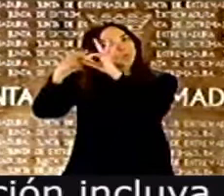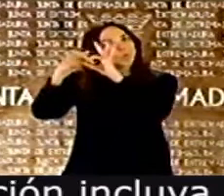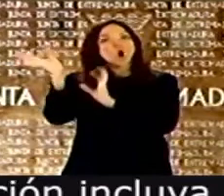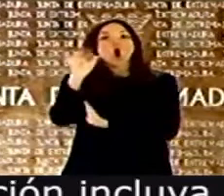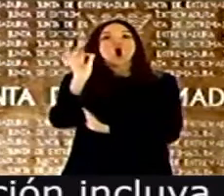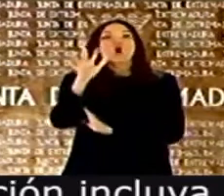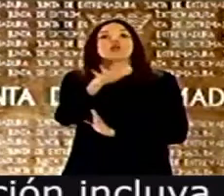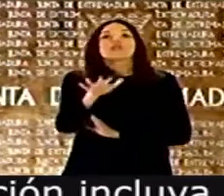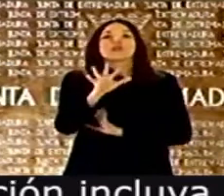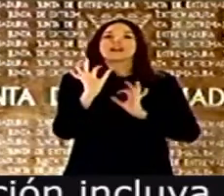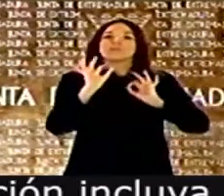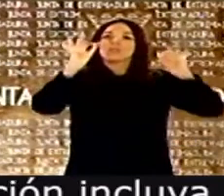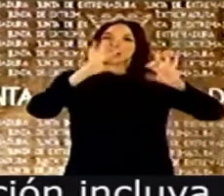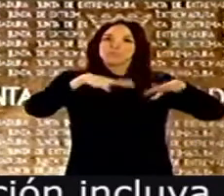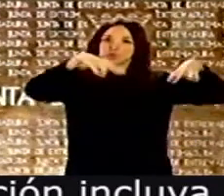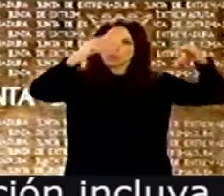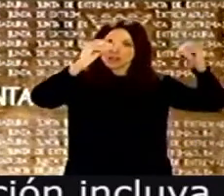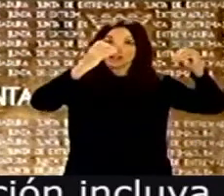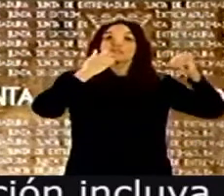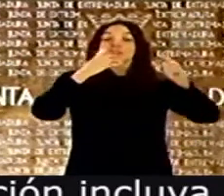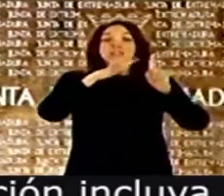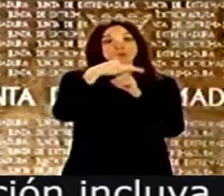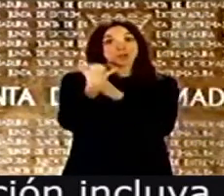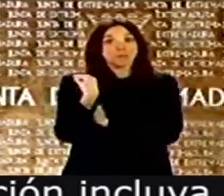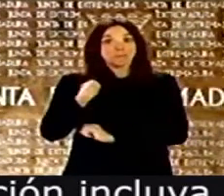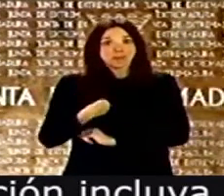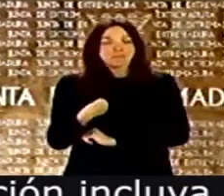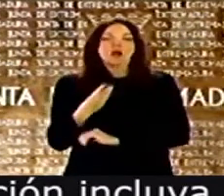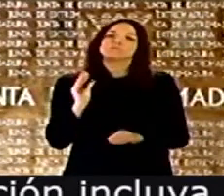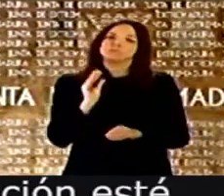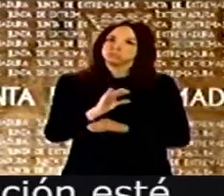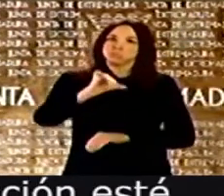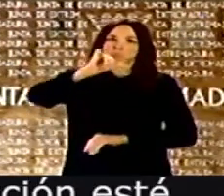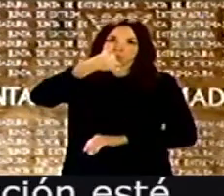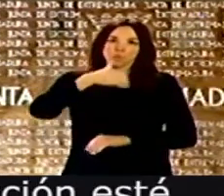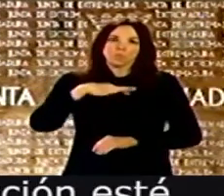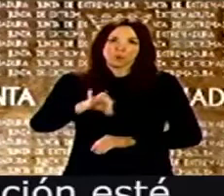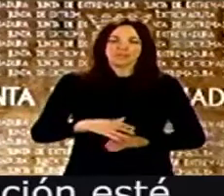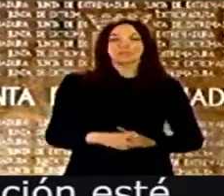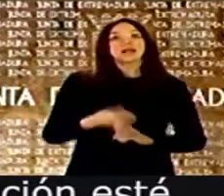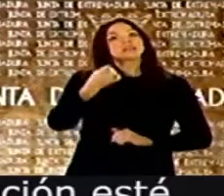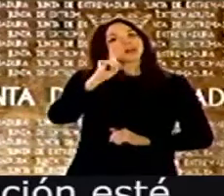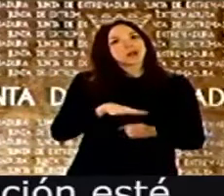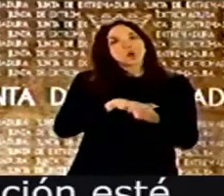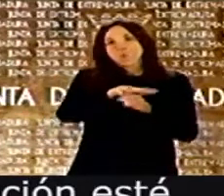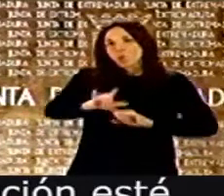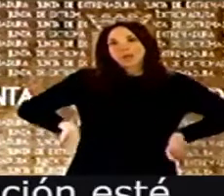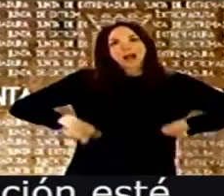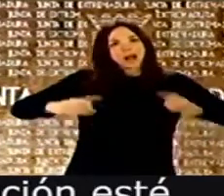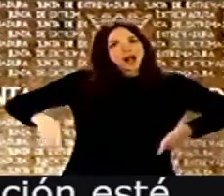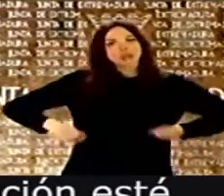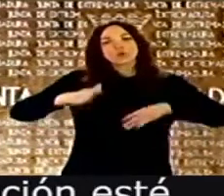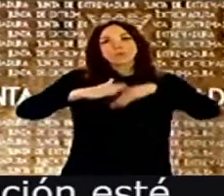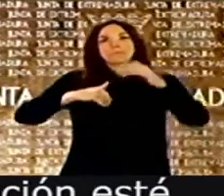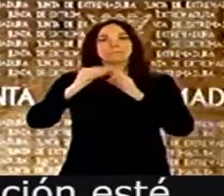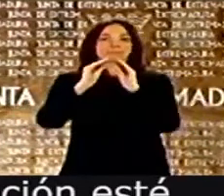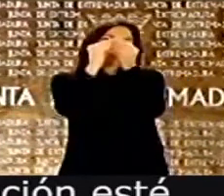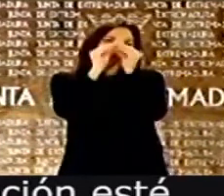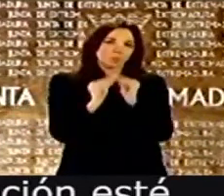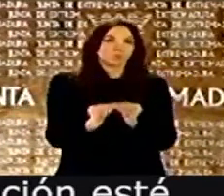montaña. Además, cuando se realicen gastos necesarios para la instalación dentro de los diferentes rangos establecidos en la propia